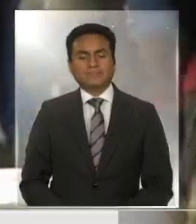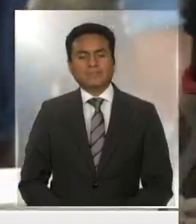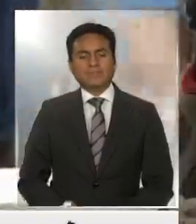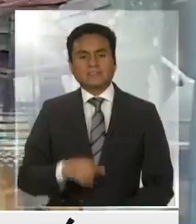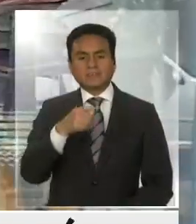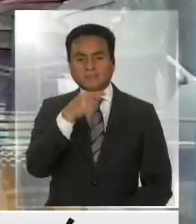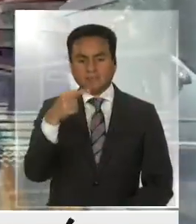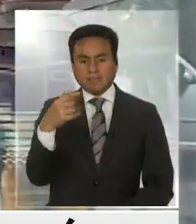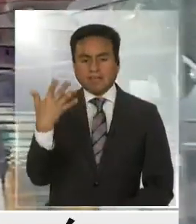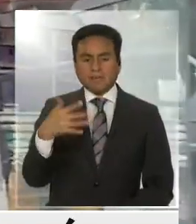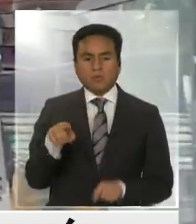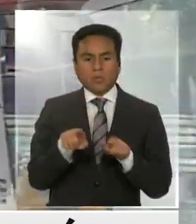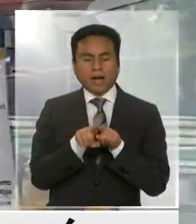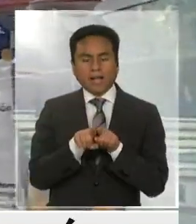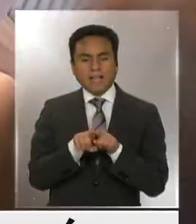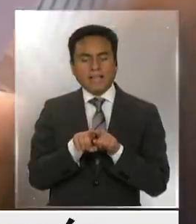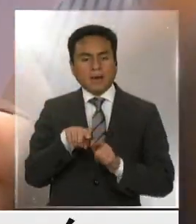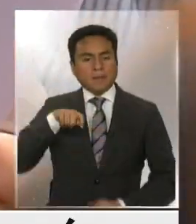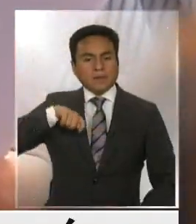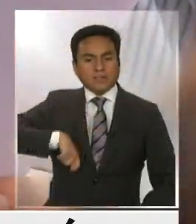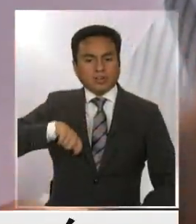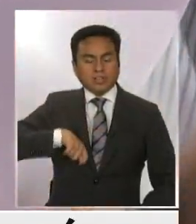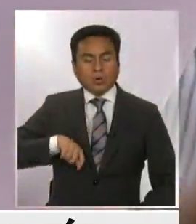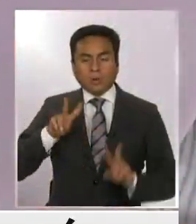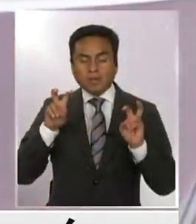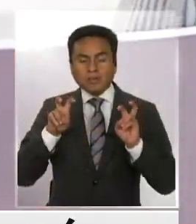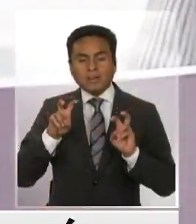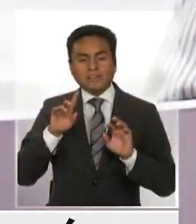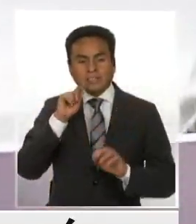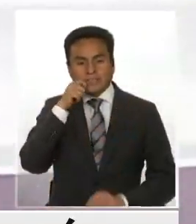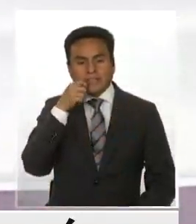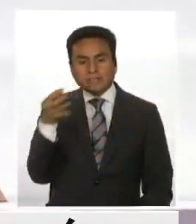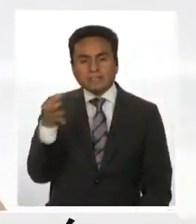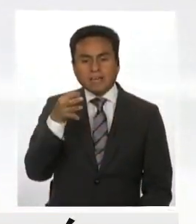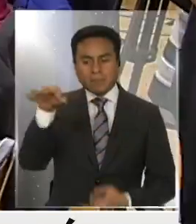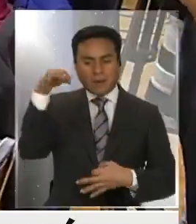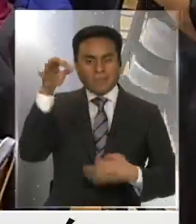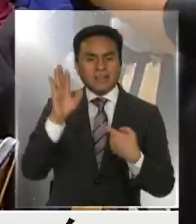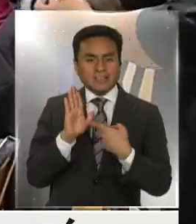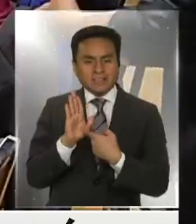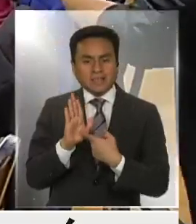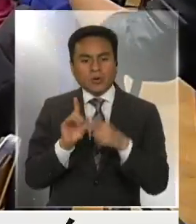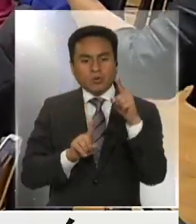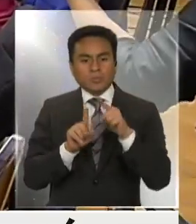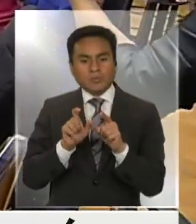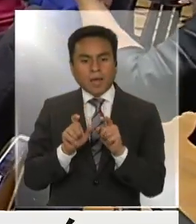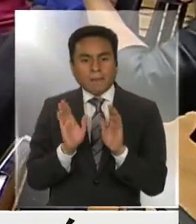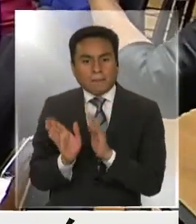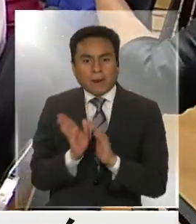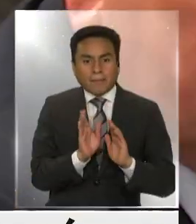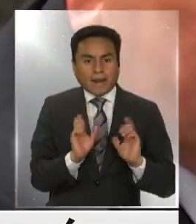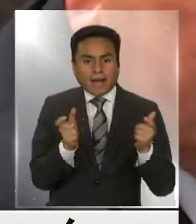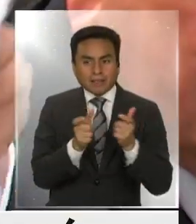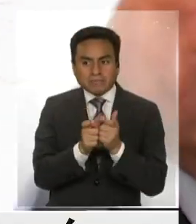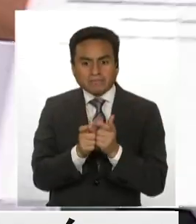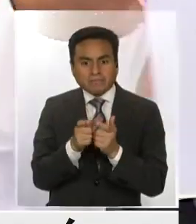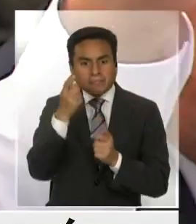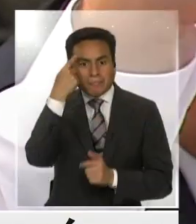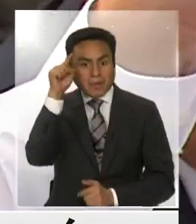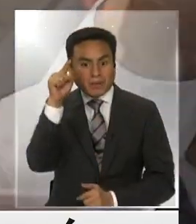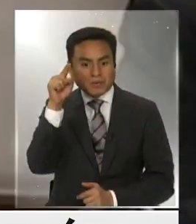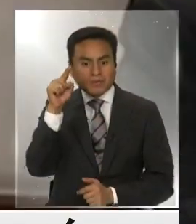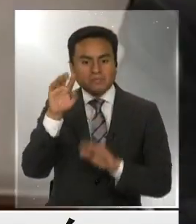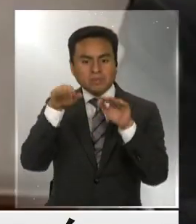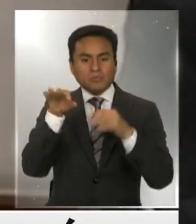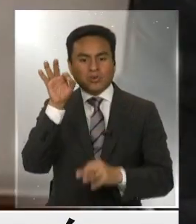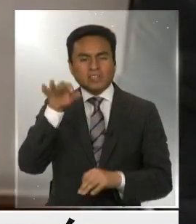Semana clave y día crucial para las pensiones, o al menos así lo decía el papel. Y todos aquí estaban preparados para eso, pero tal